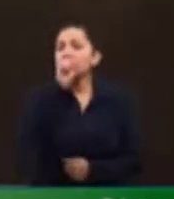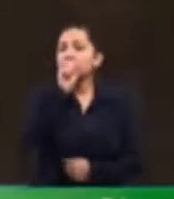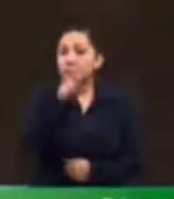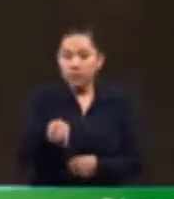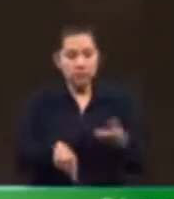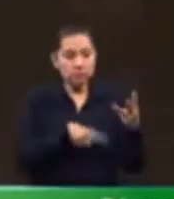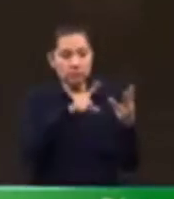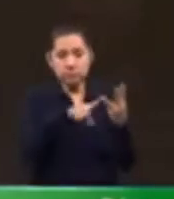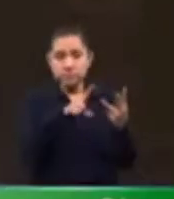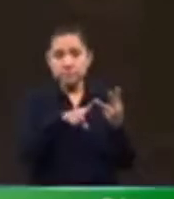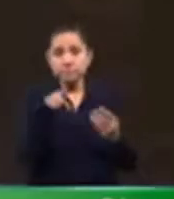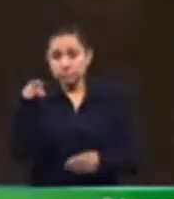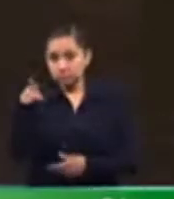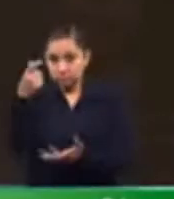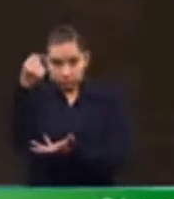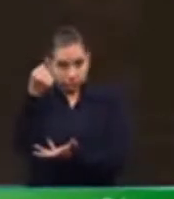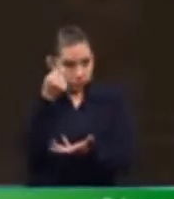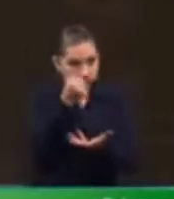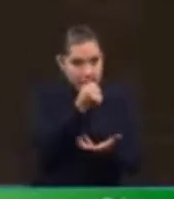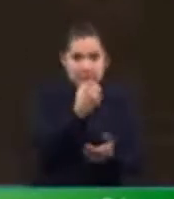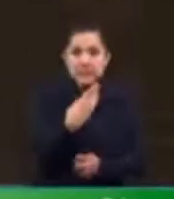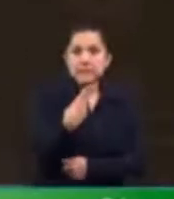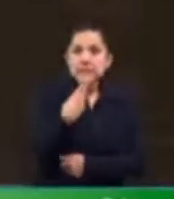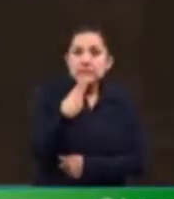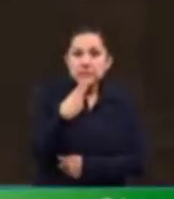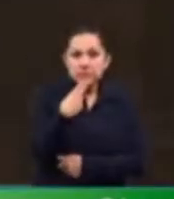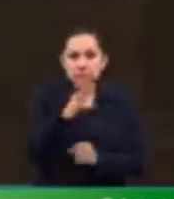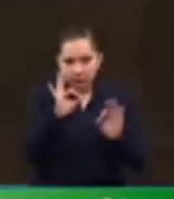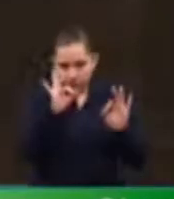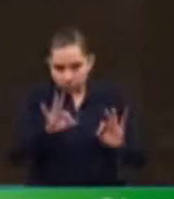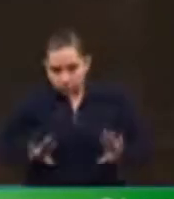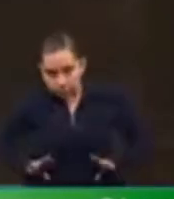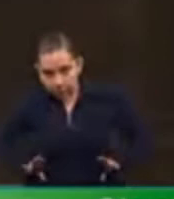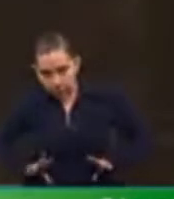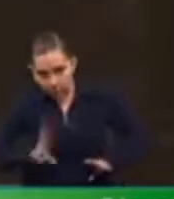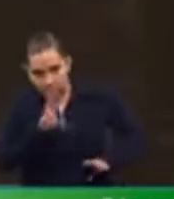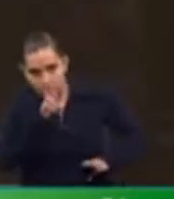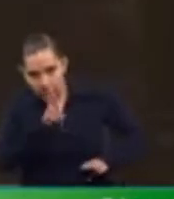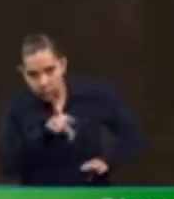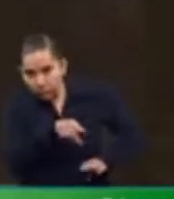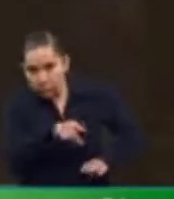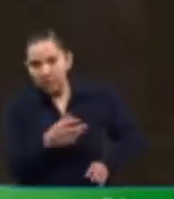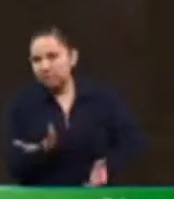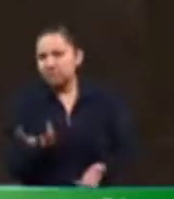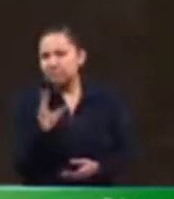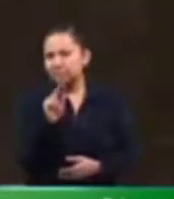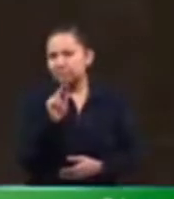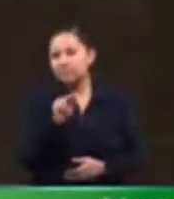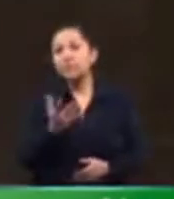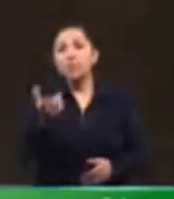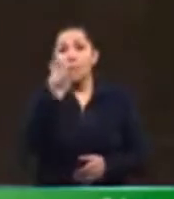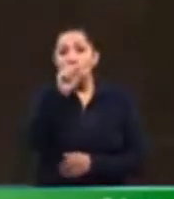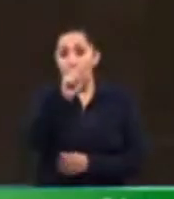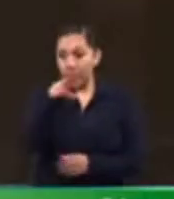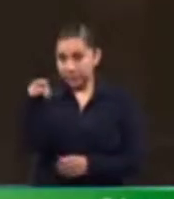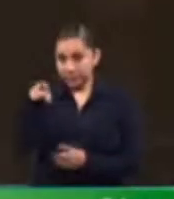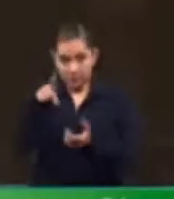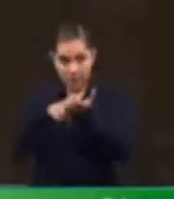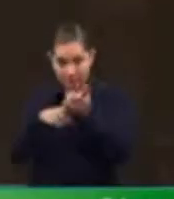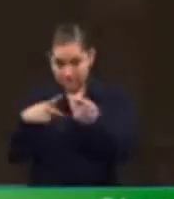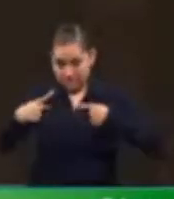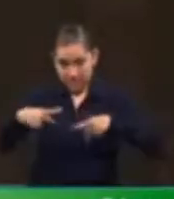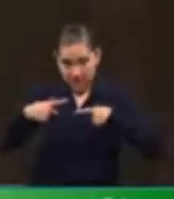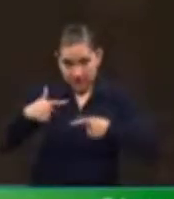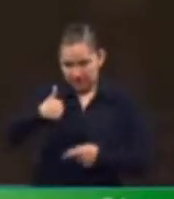Otra característica que debe de tener. No se puede ser eficiente cuando lo ejecutan los ineficientes.